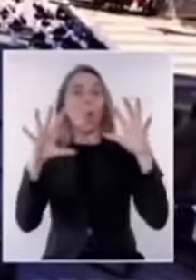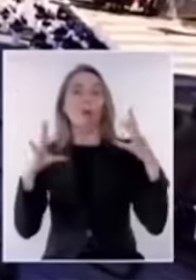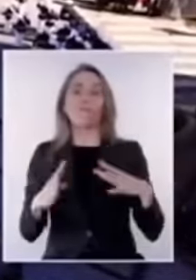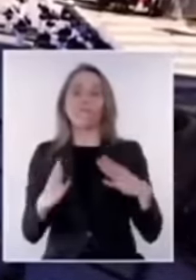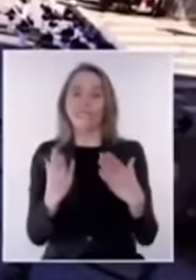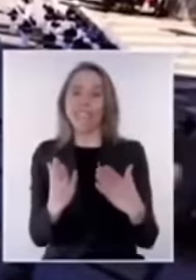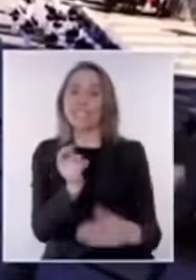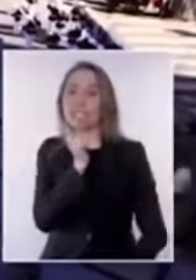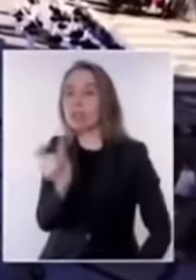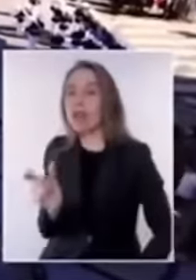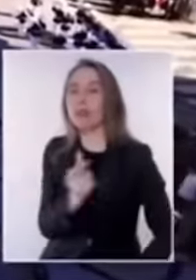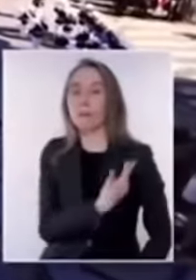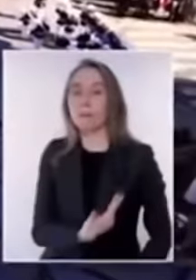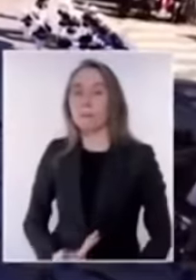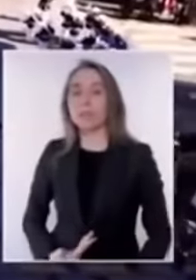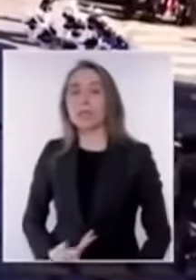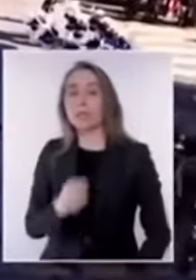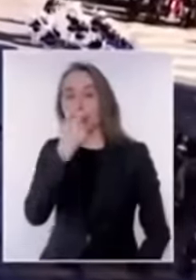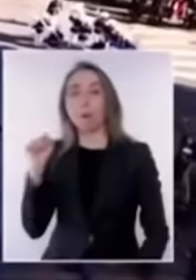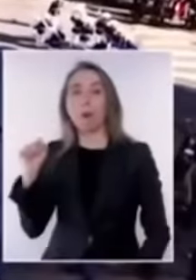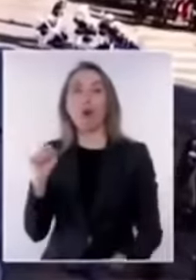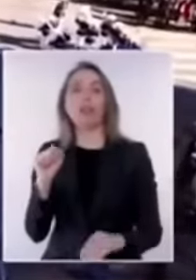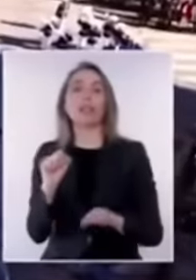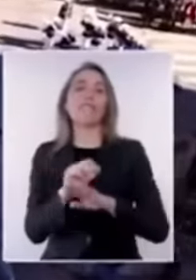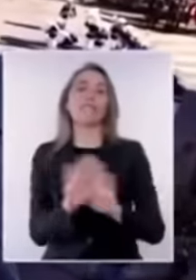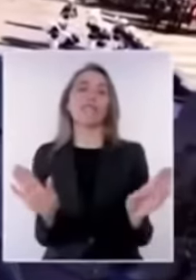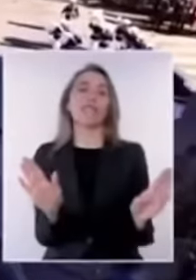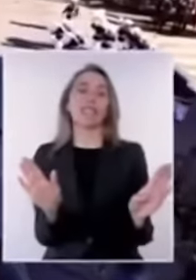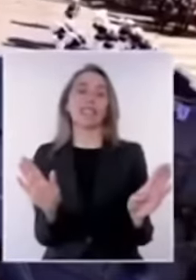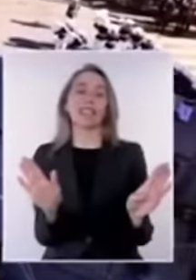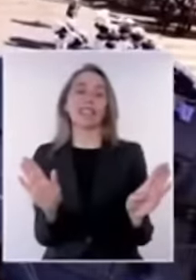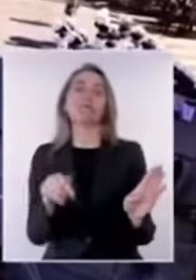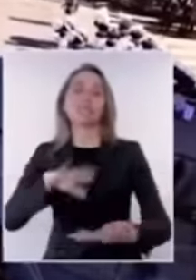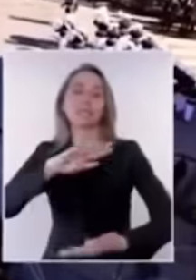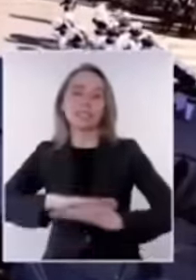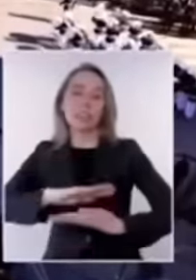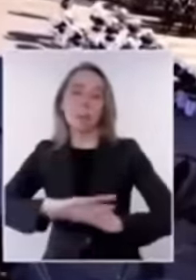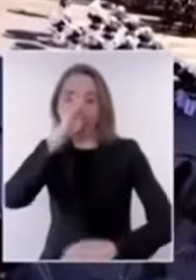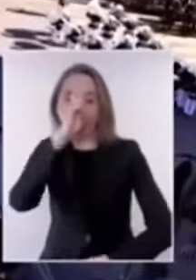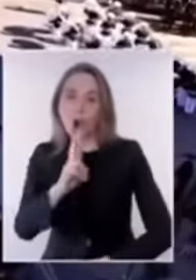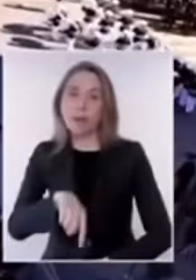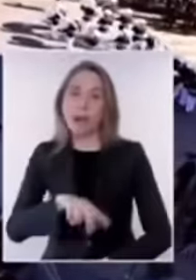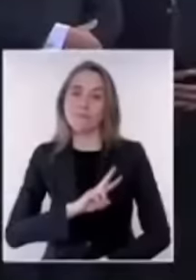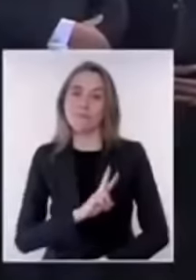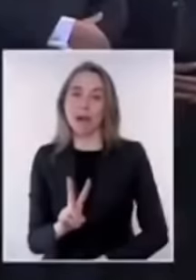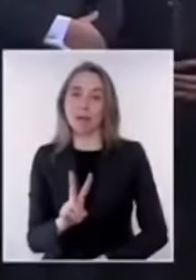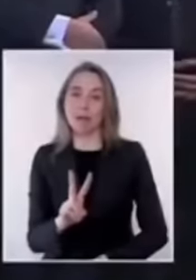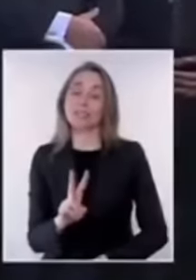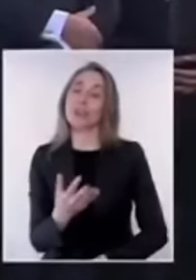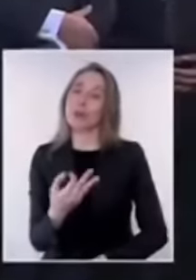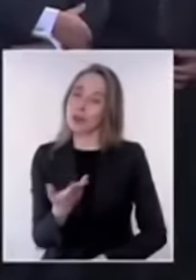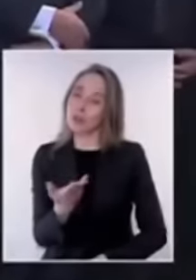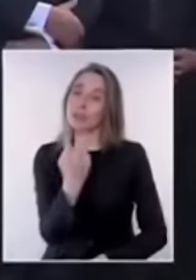que un poco corta, pero estuvo buena. ¿Qué duró? Unos 20 minutos casi. La ceremonia homenaje acá. Es lo que dura más o menos un